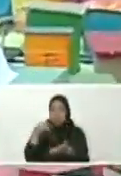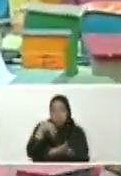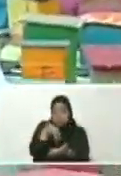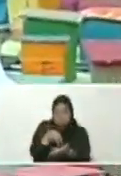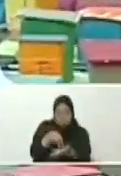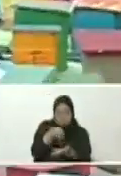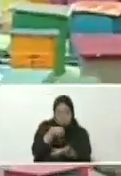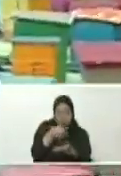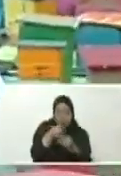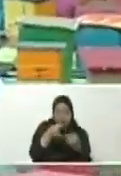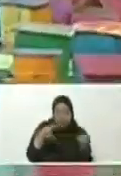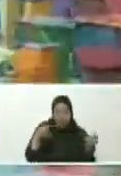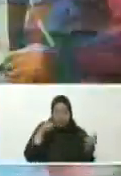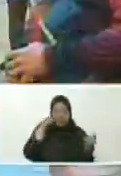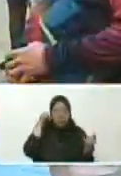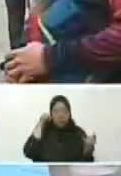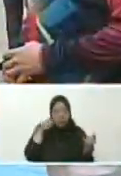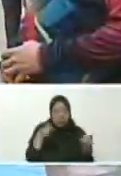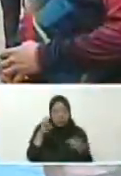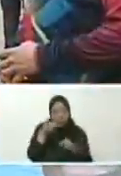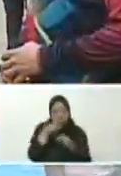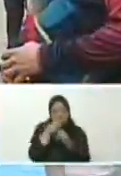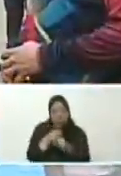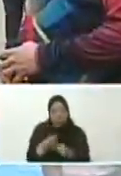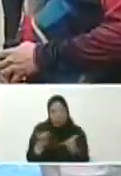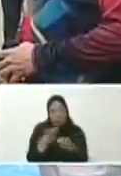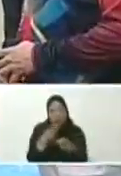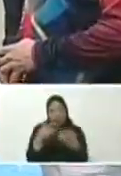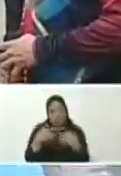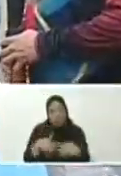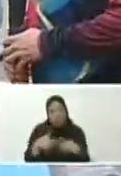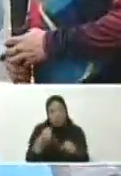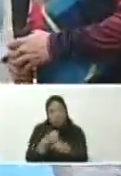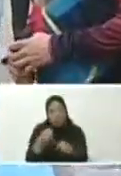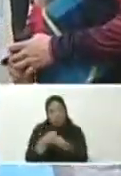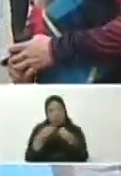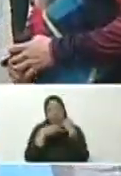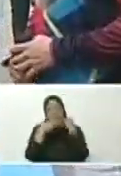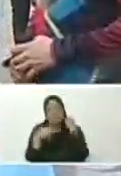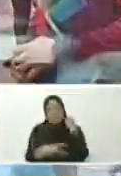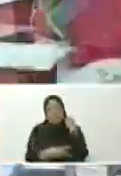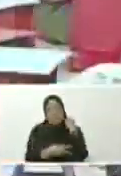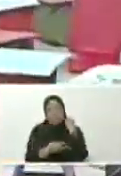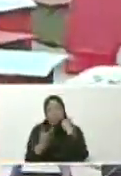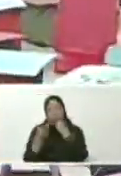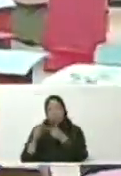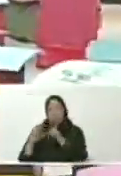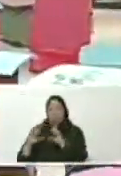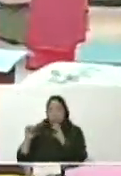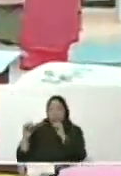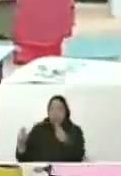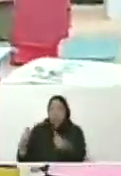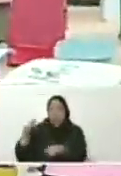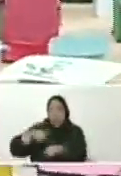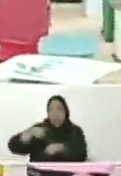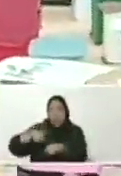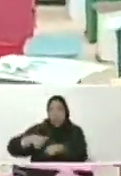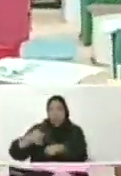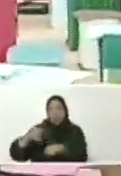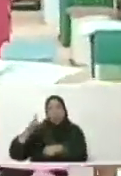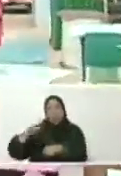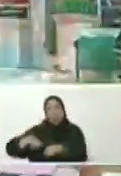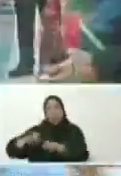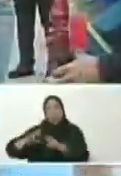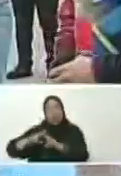planta en la que usted aquí acaba de observar. Aquí está la planta de llenado, correcto. Este es el parque que lo estamos inaugurando en el día de hoy. ¿El día de hoy se